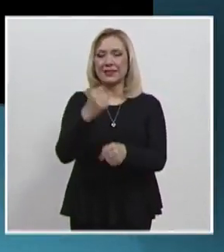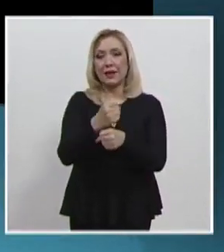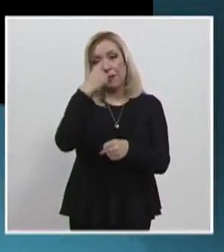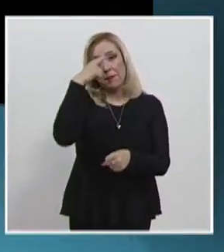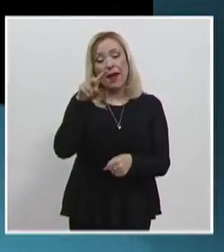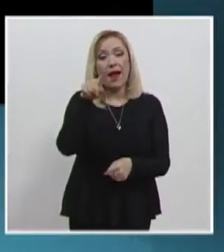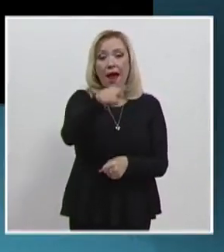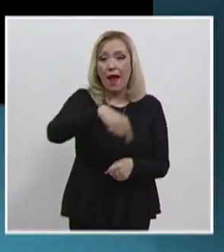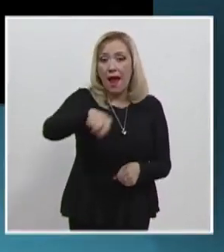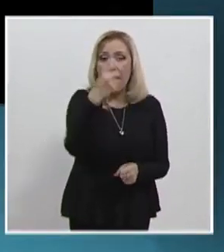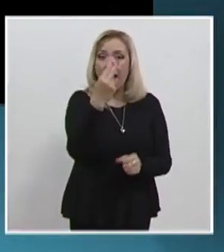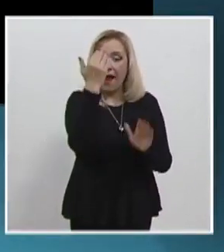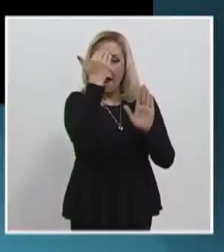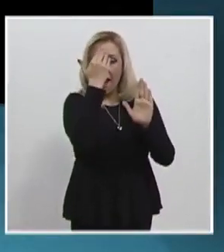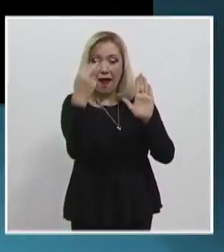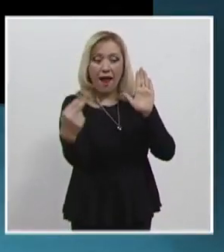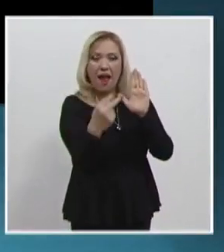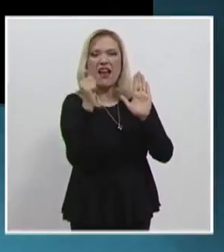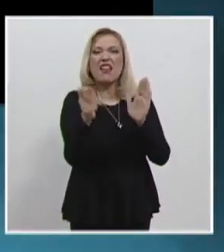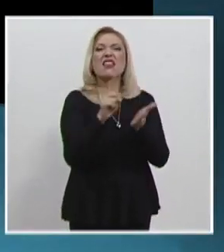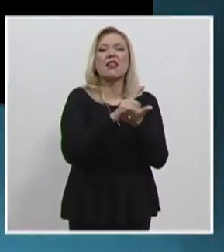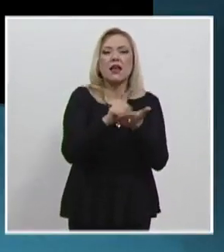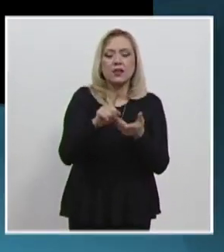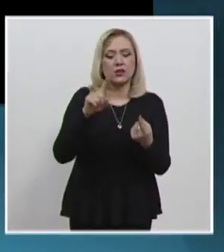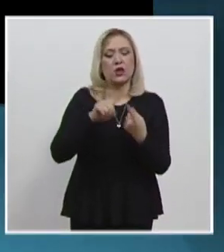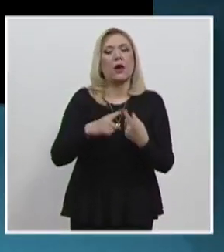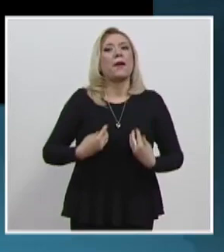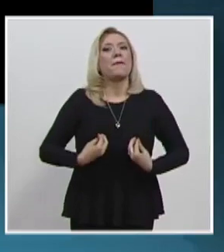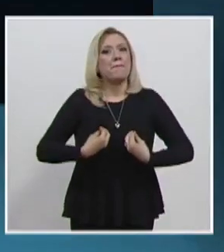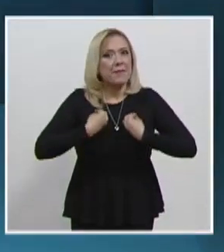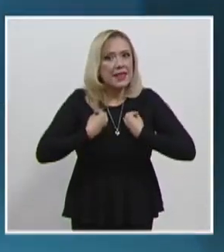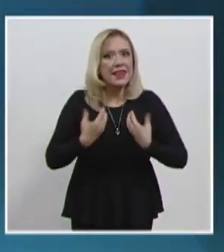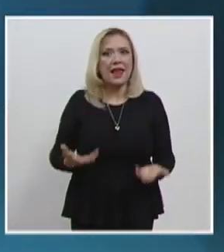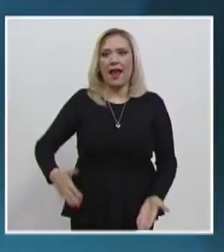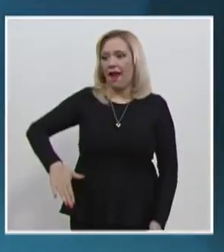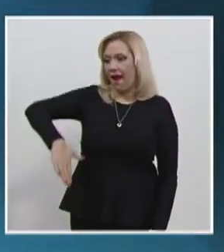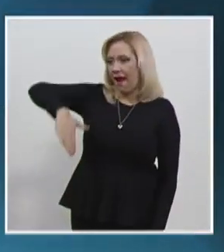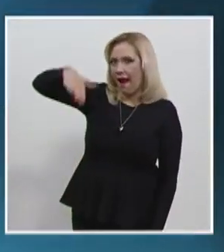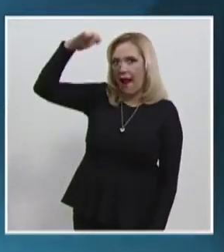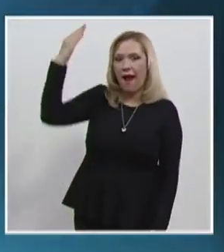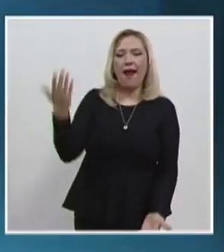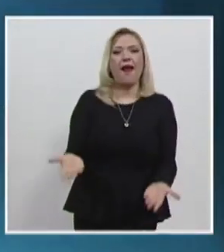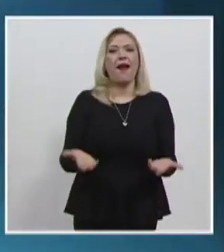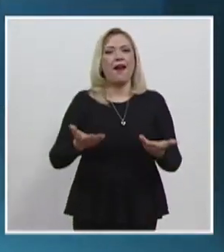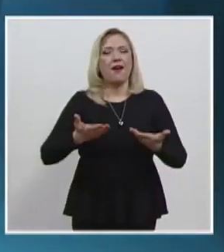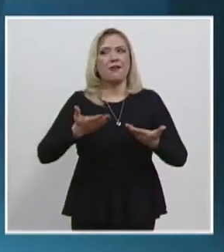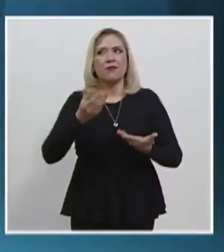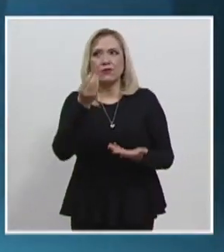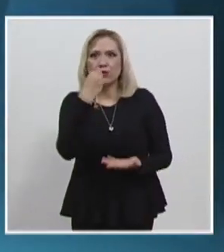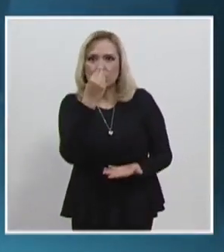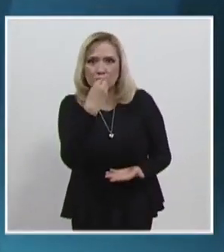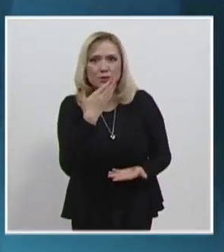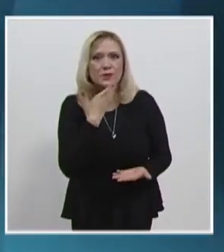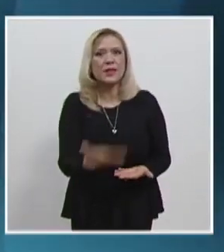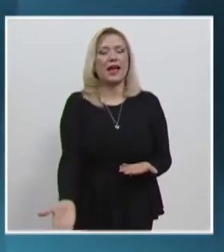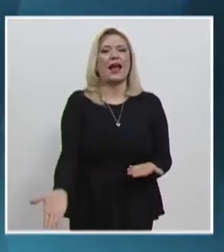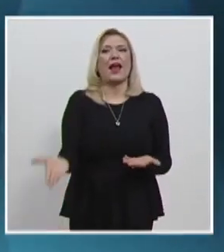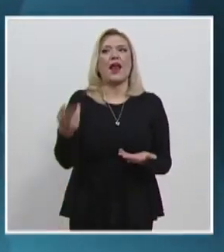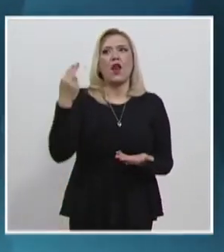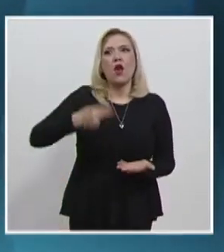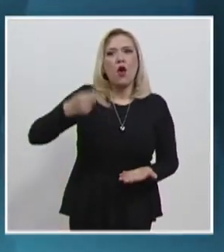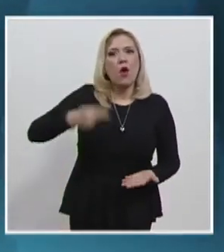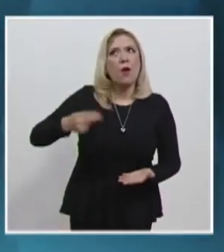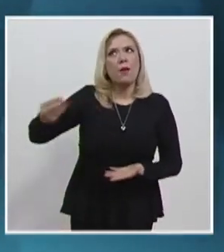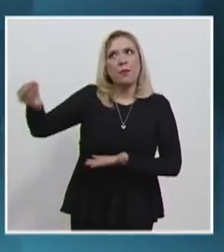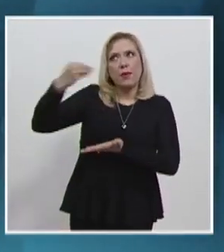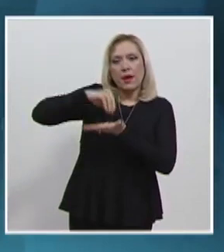de la población entre los que se encuentra el derecho a la vida y al desarrollo al nombre y a la nacionalidad a ser libre y a no ser